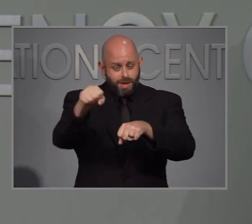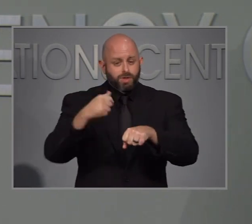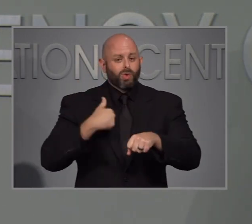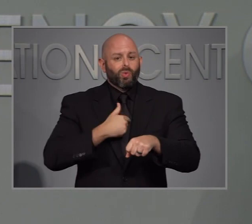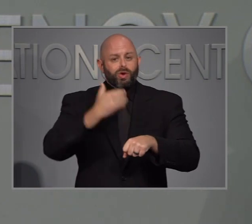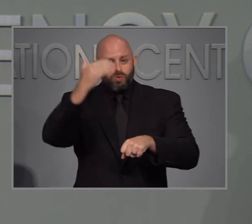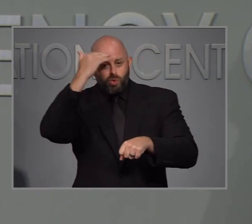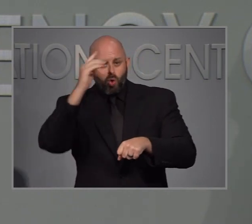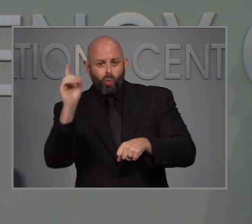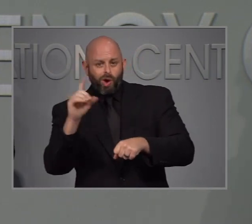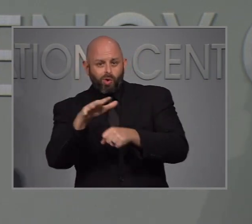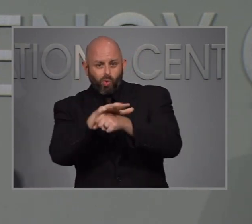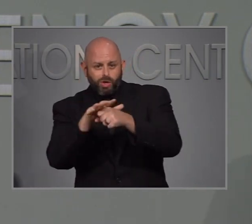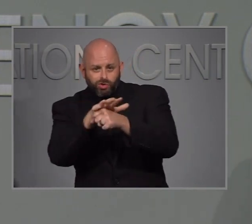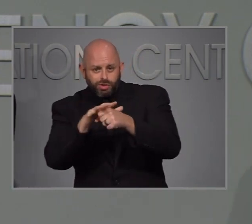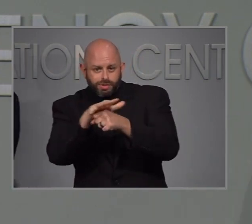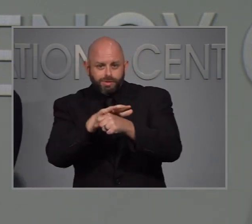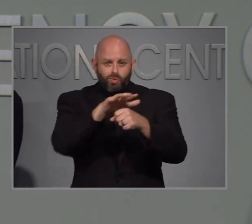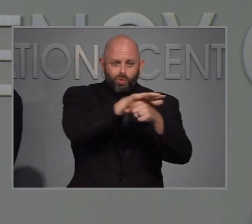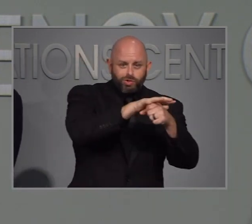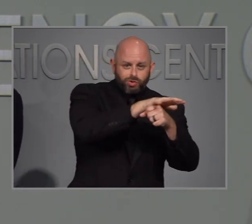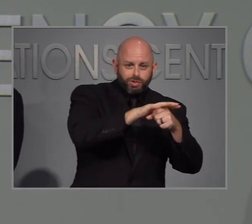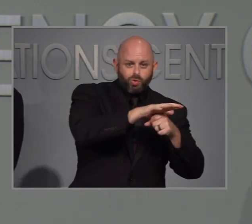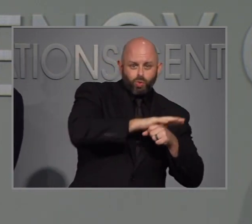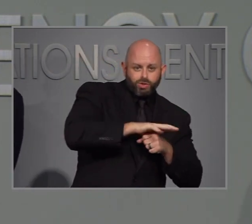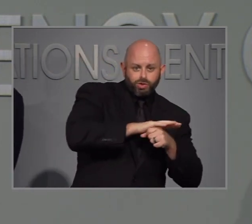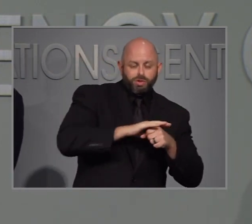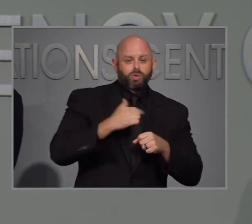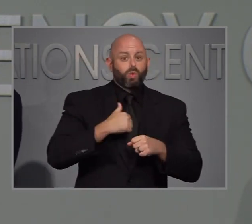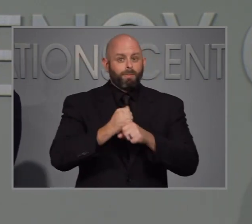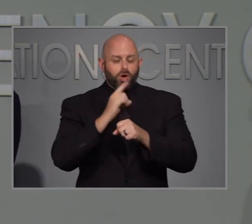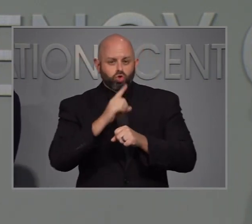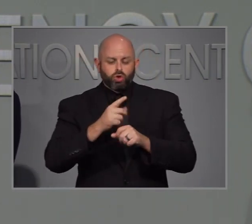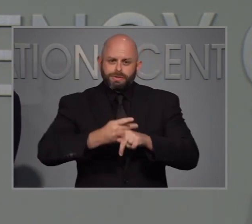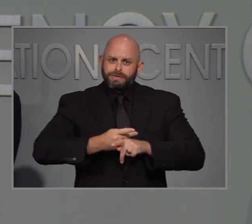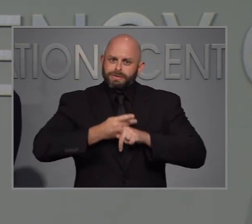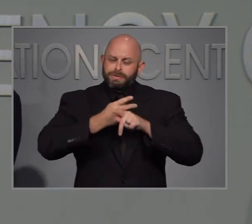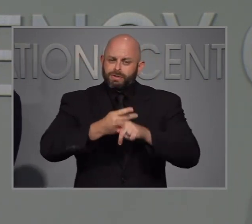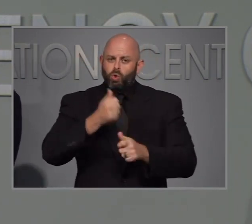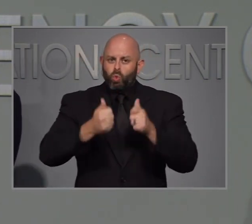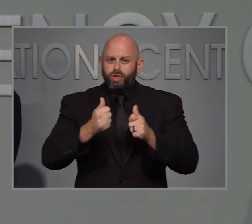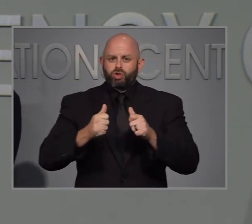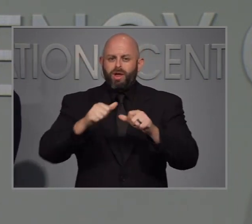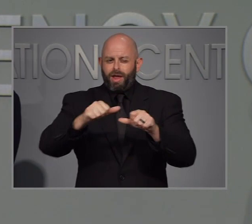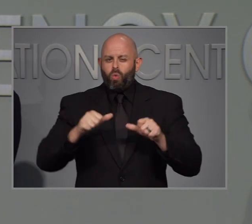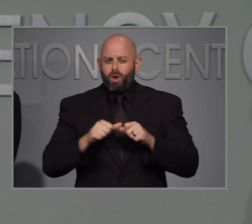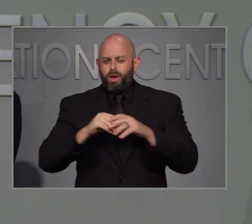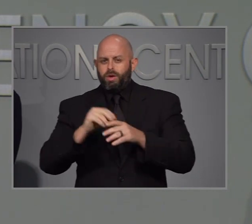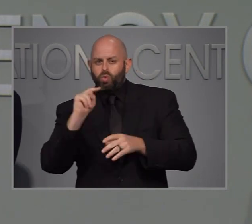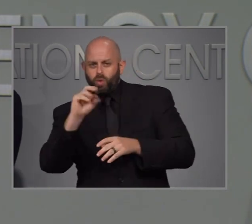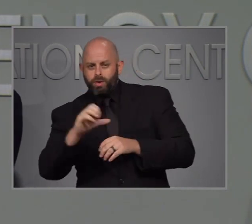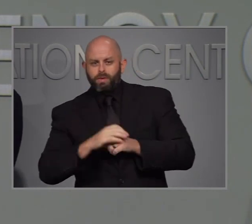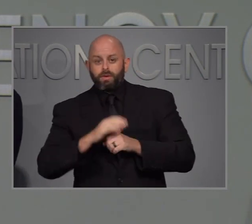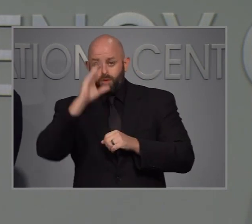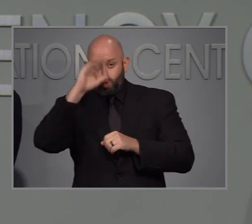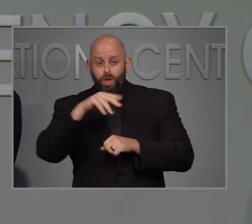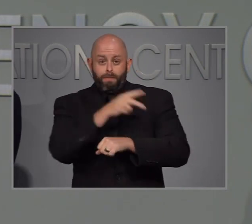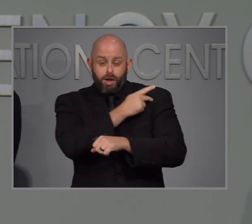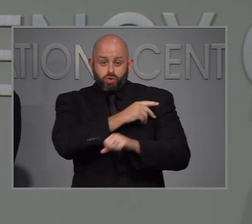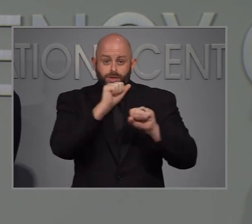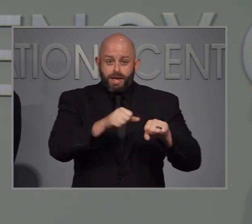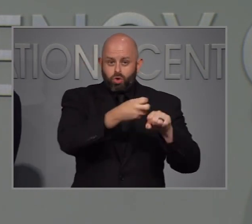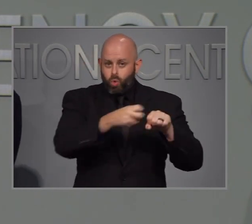las hospitalizaciones de cerca y estamos pensando regionalmente, porque sabemos que los pacientes se